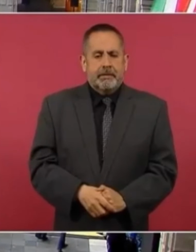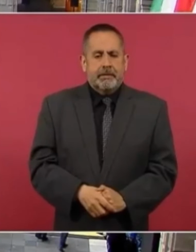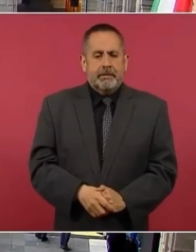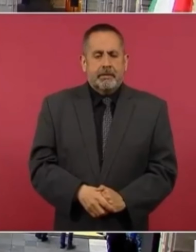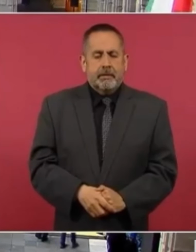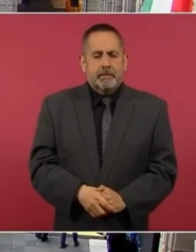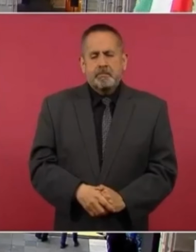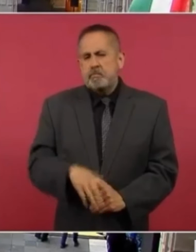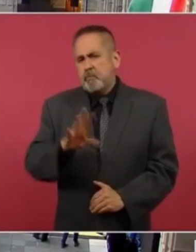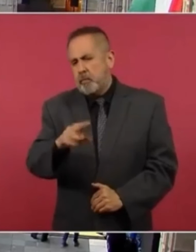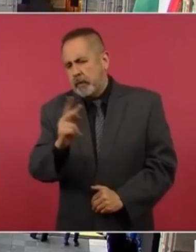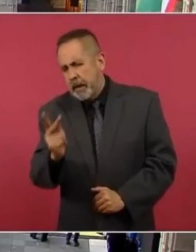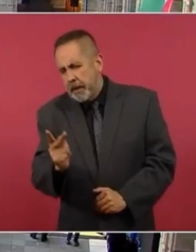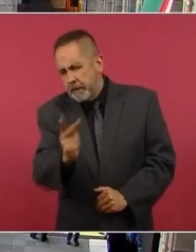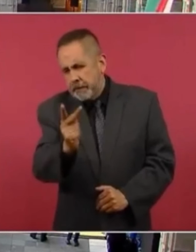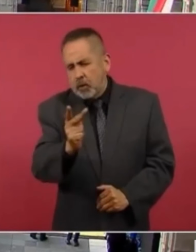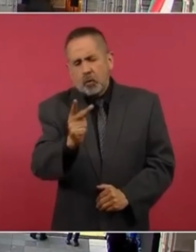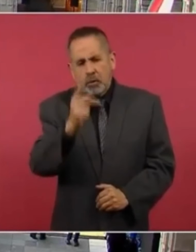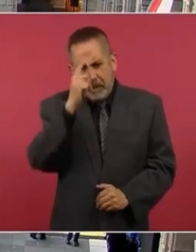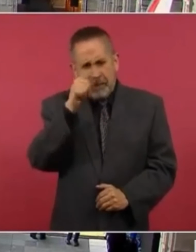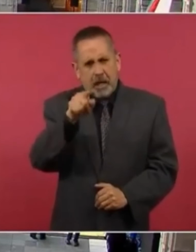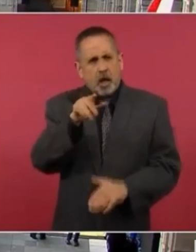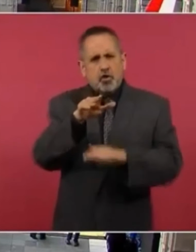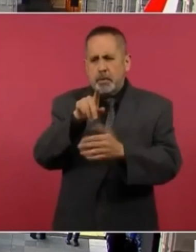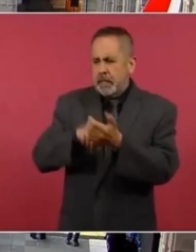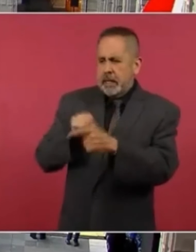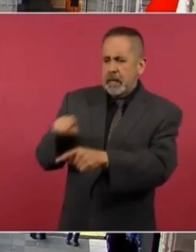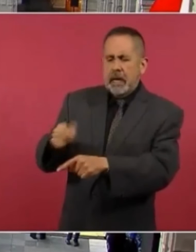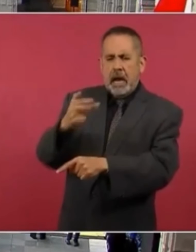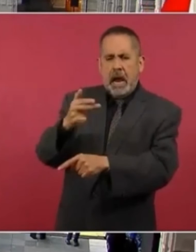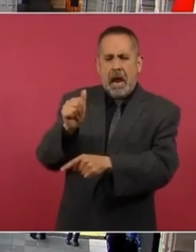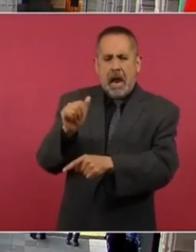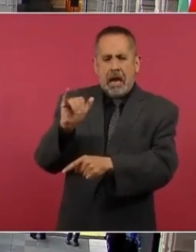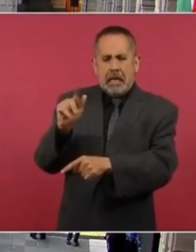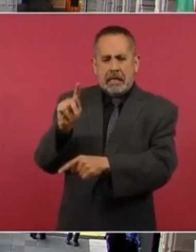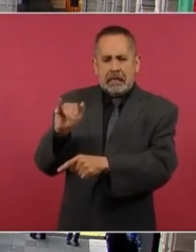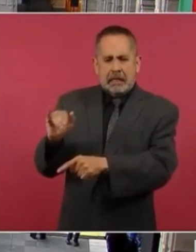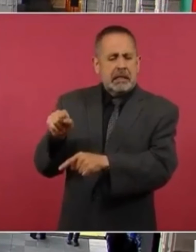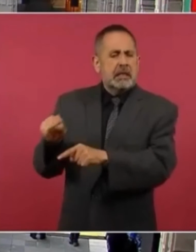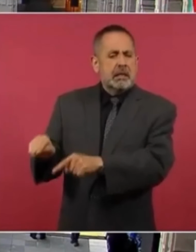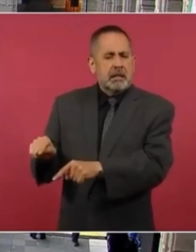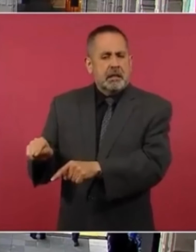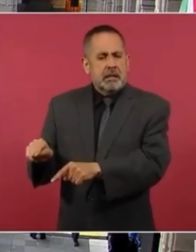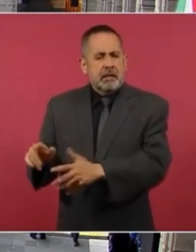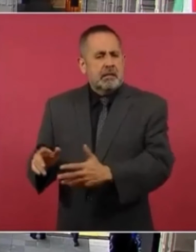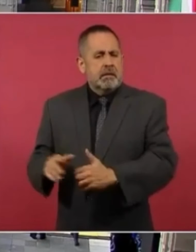Una pregunta que incluirá a Haití. Gracias,